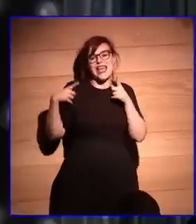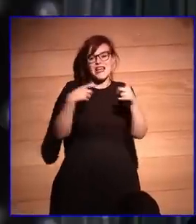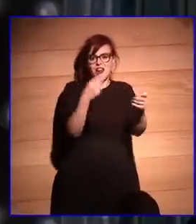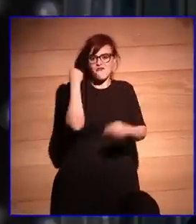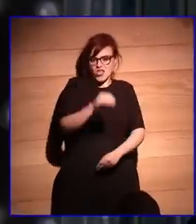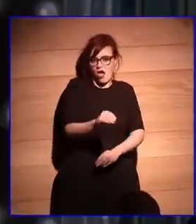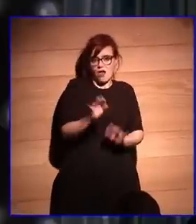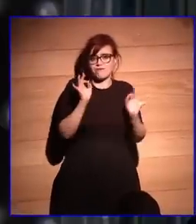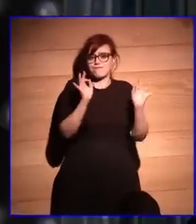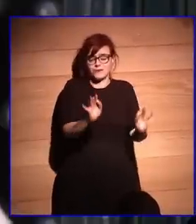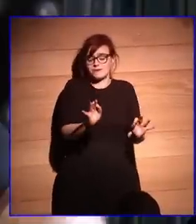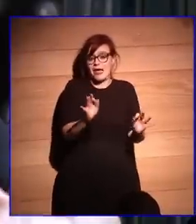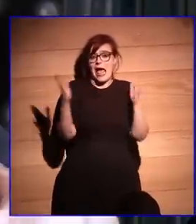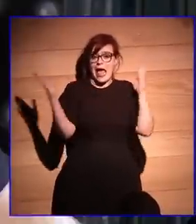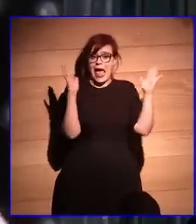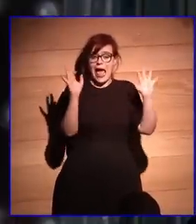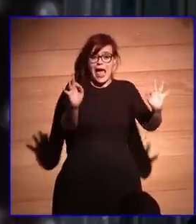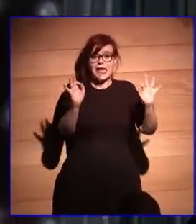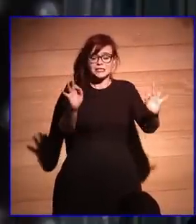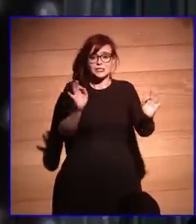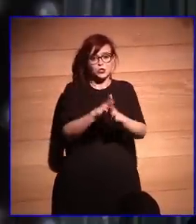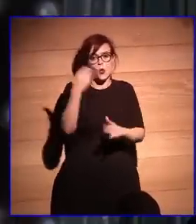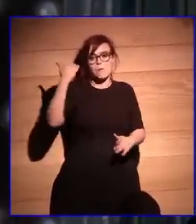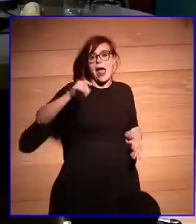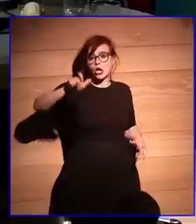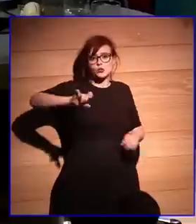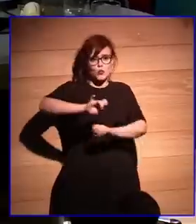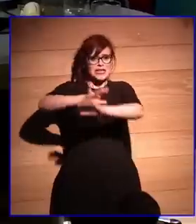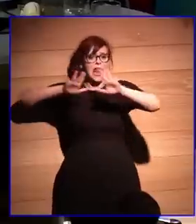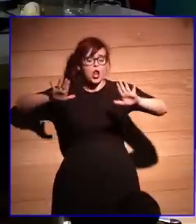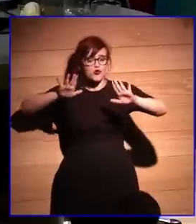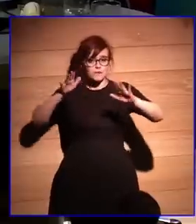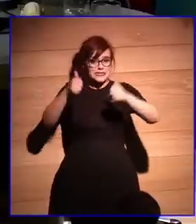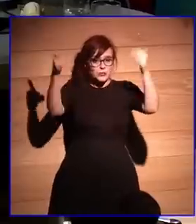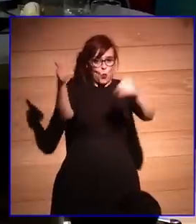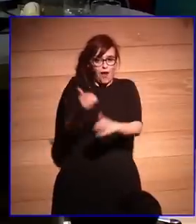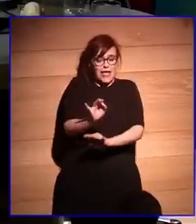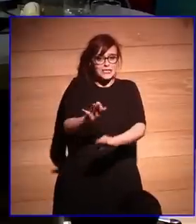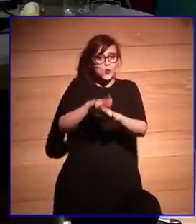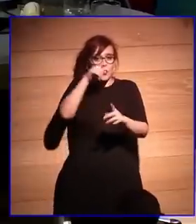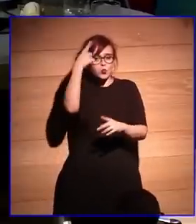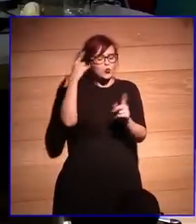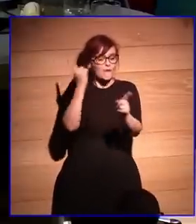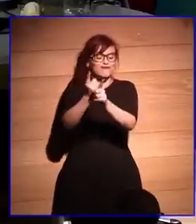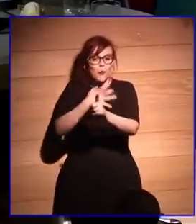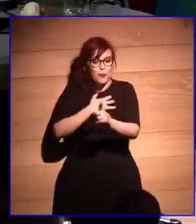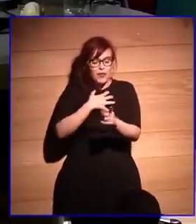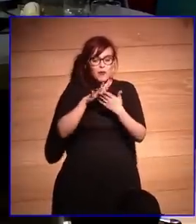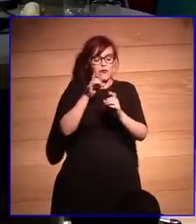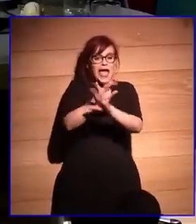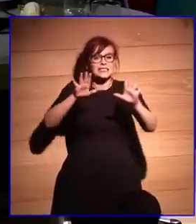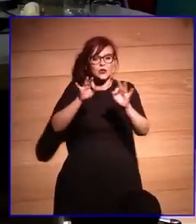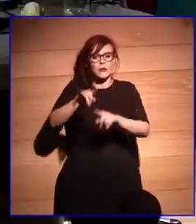eso no hay... No, es imposible casi... Ahí los malos estaban claros, claro, no había... Es imposible ir culturalmente contra eso, y de repente